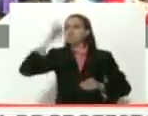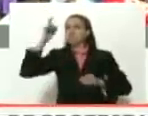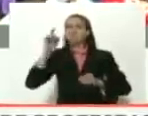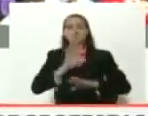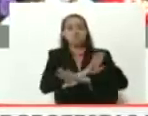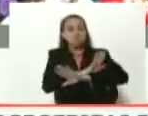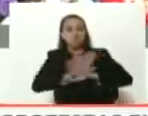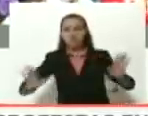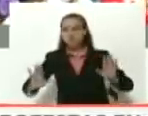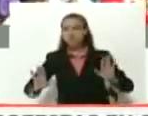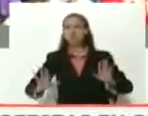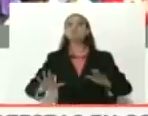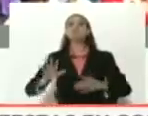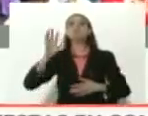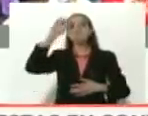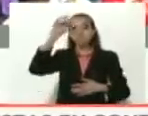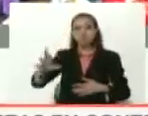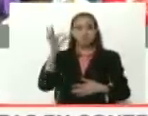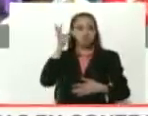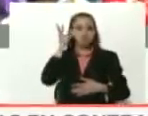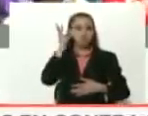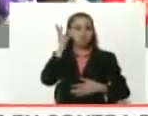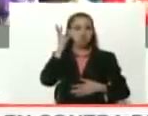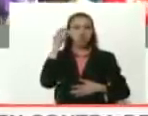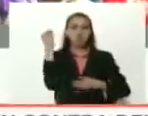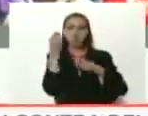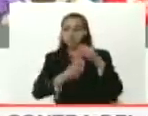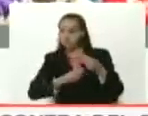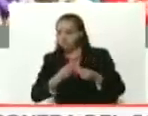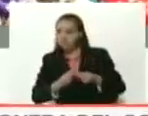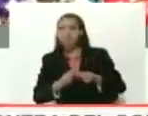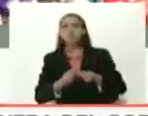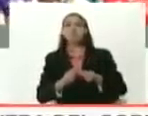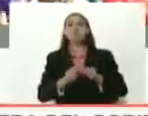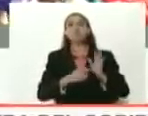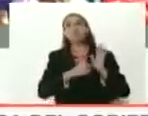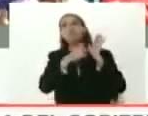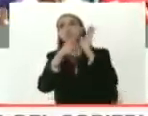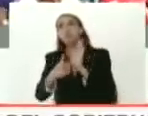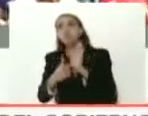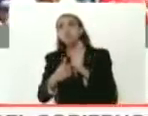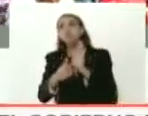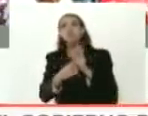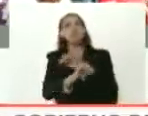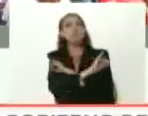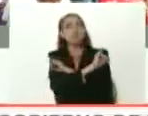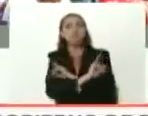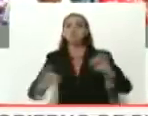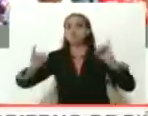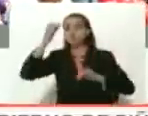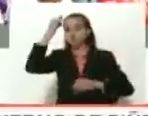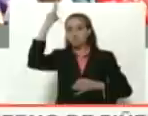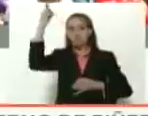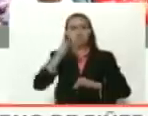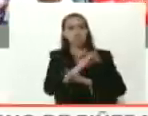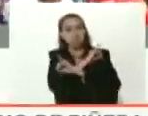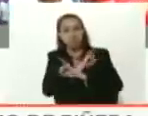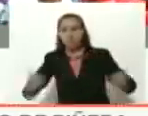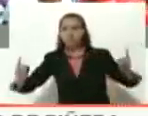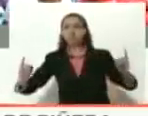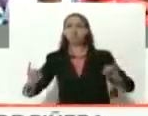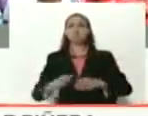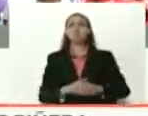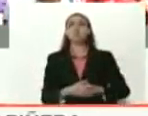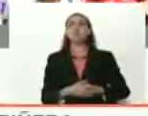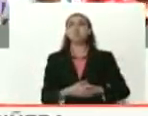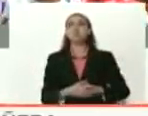alma, lo lancen al Guaire y que salga por allá, caiga al río Tuy, de ahí para el río, para